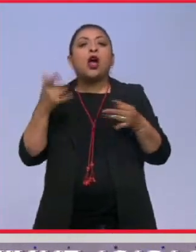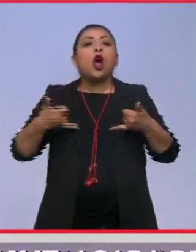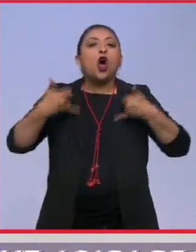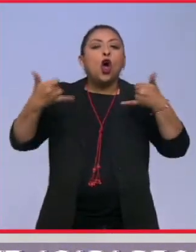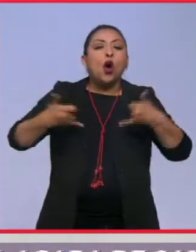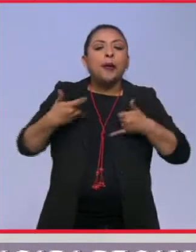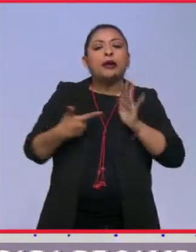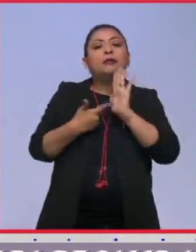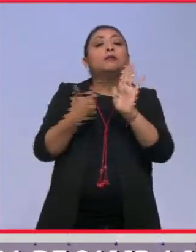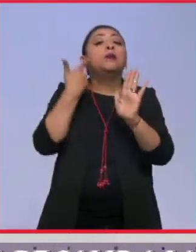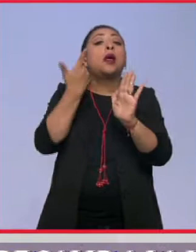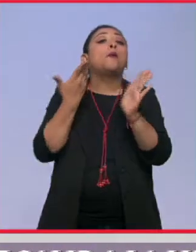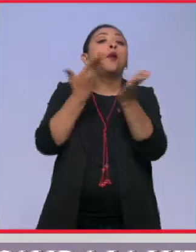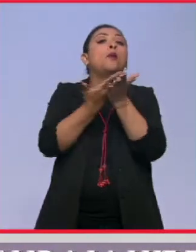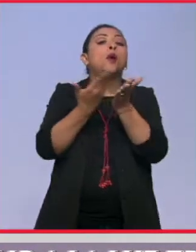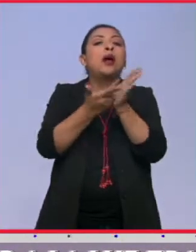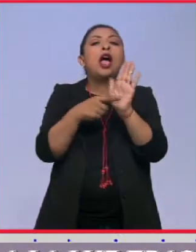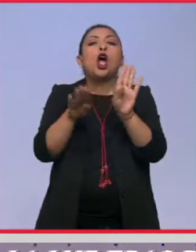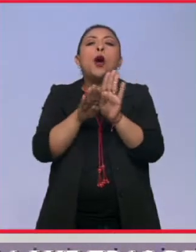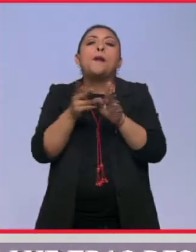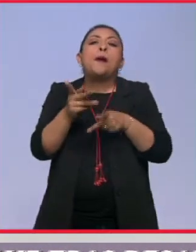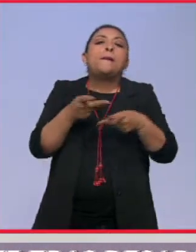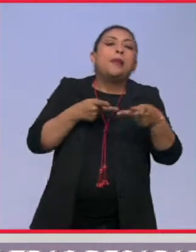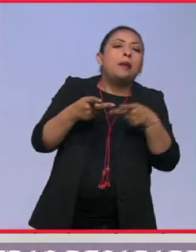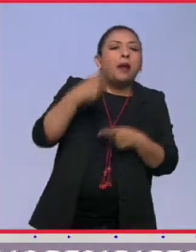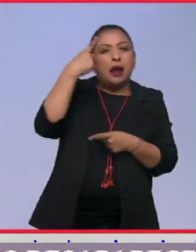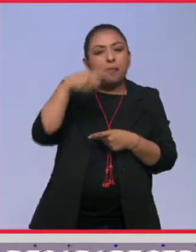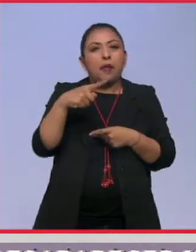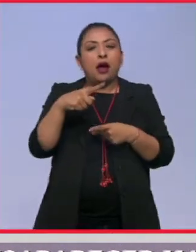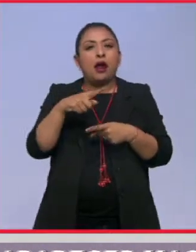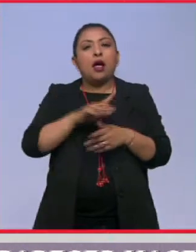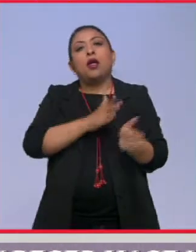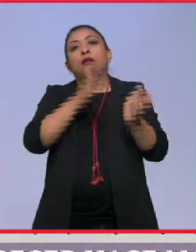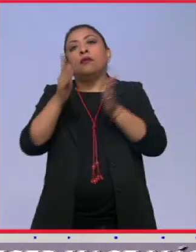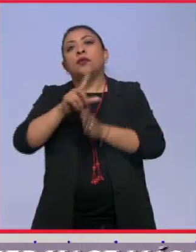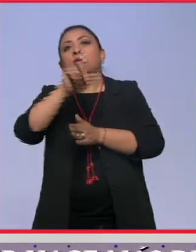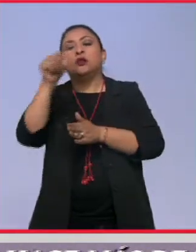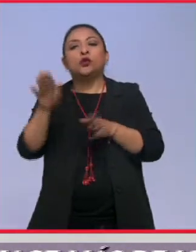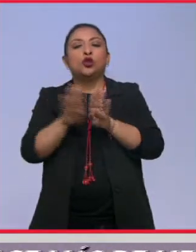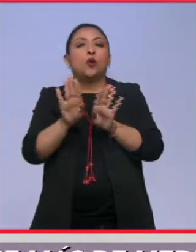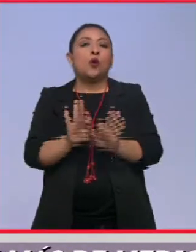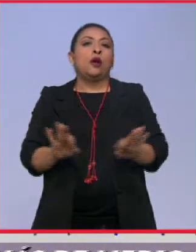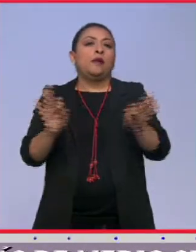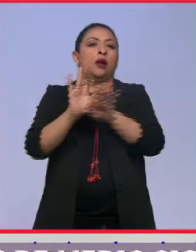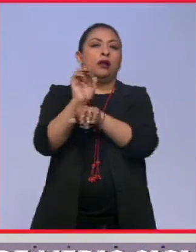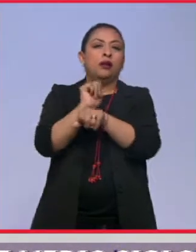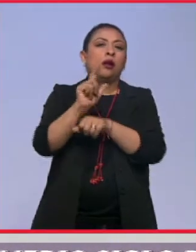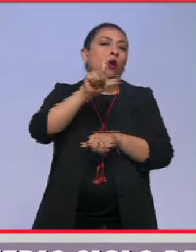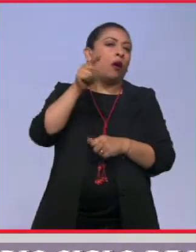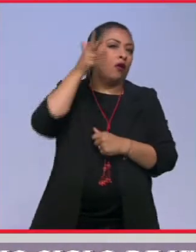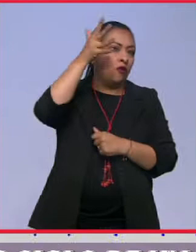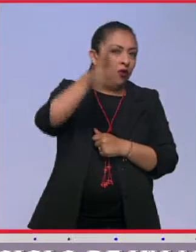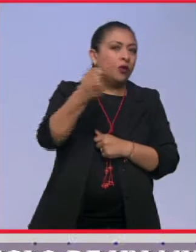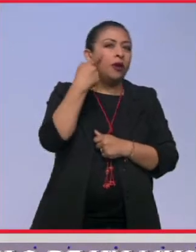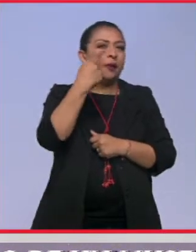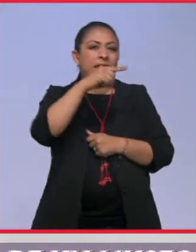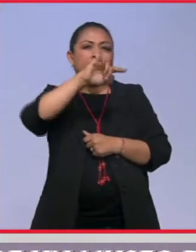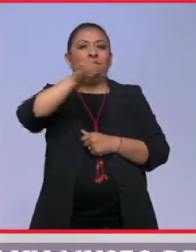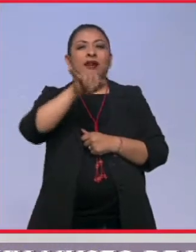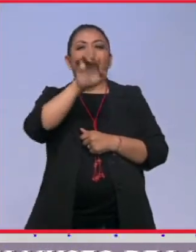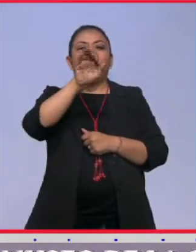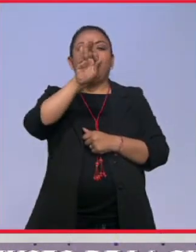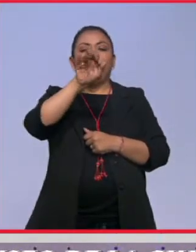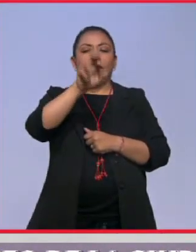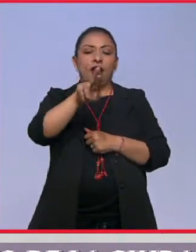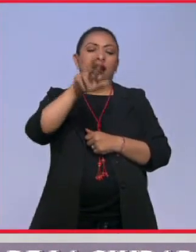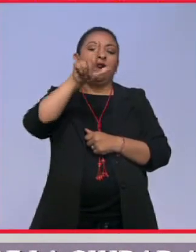las van nominando, y digamos que las van preparando para estos grandes personajes que en el futuro van interpretando. Ahí vimos a Jennifer Lawrence, por ejemplo, hace